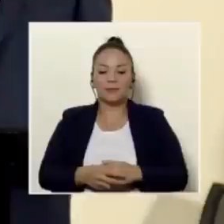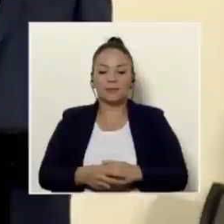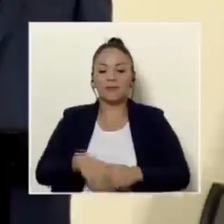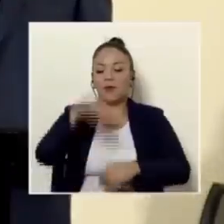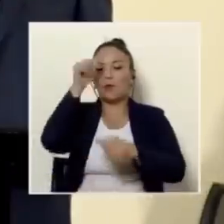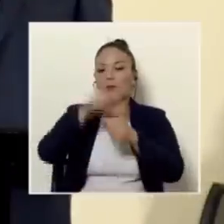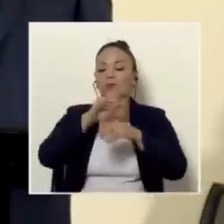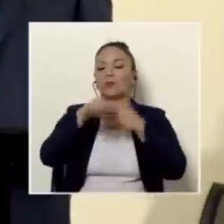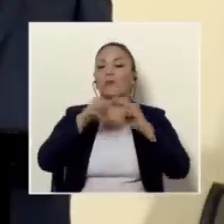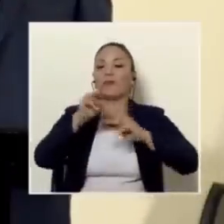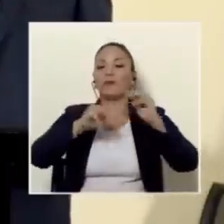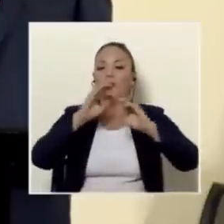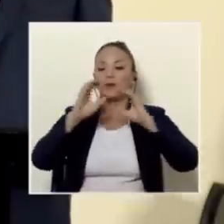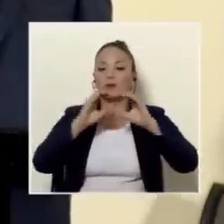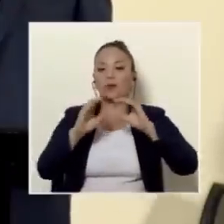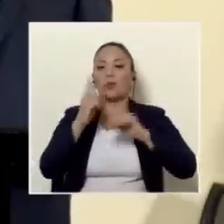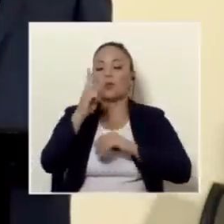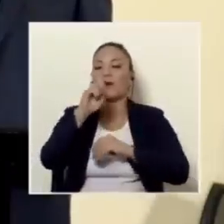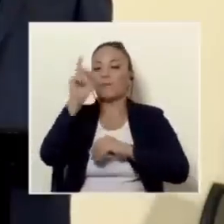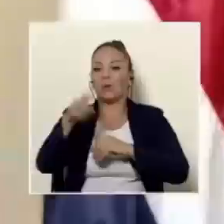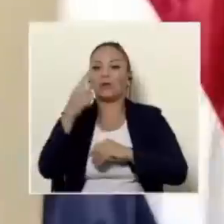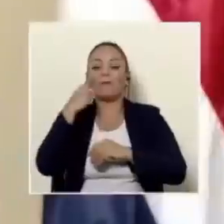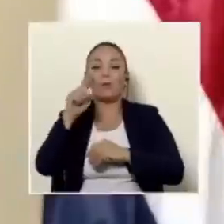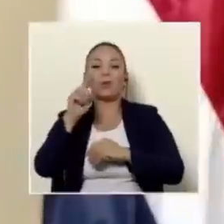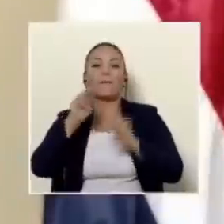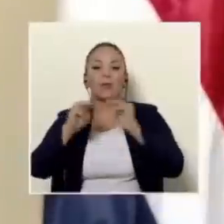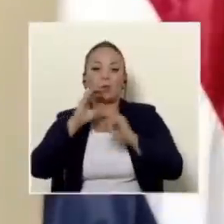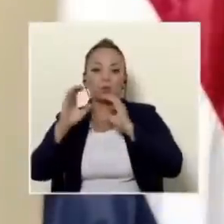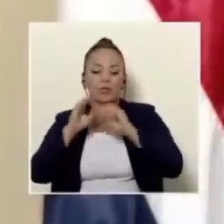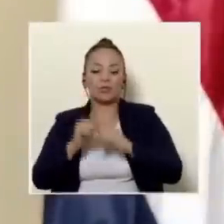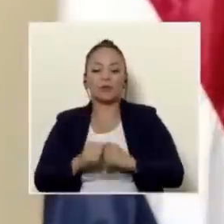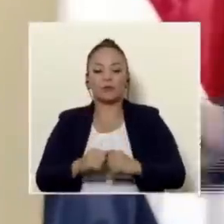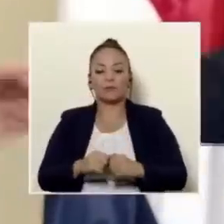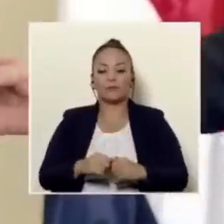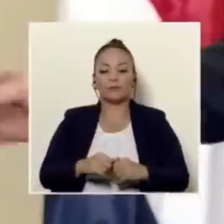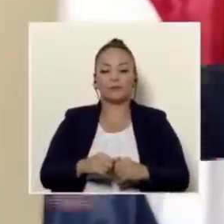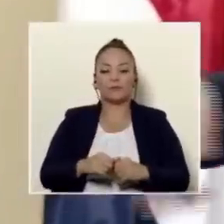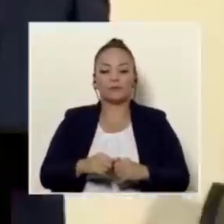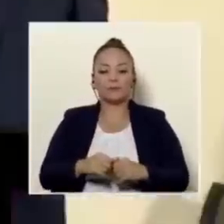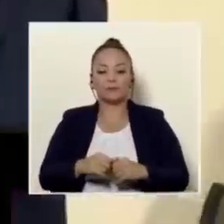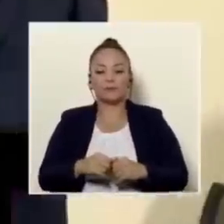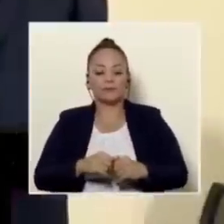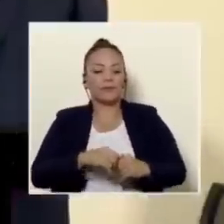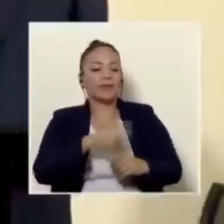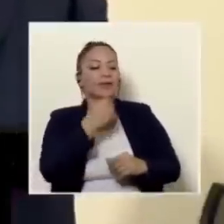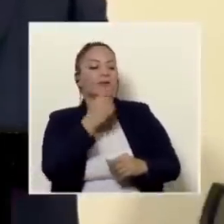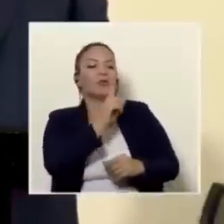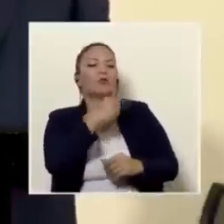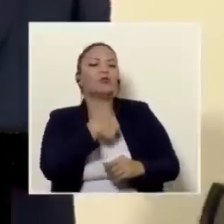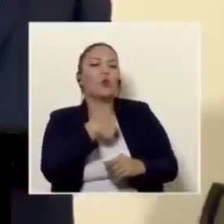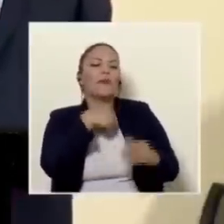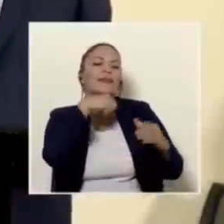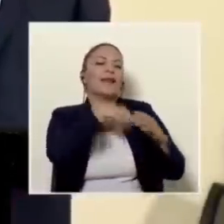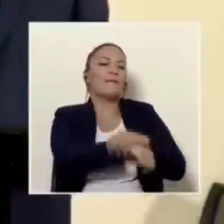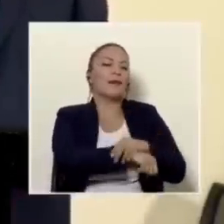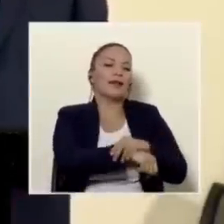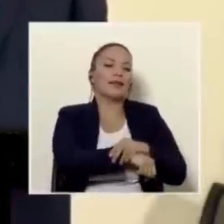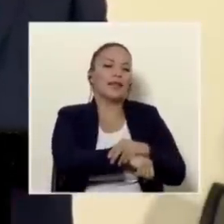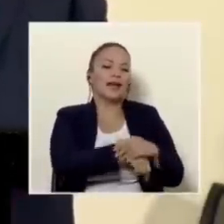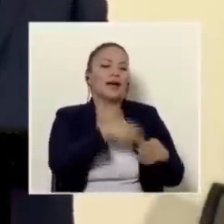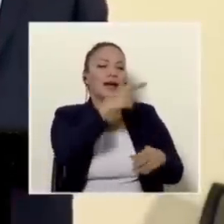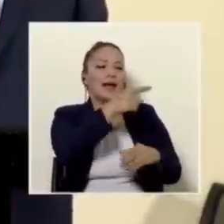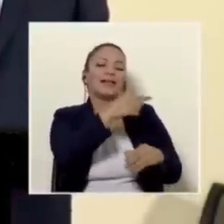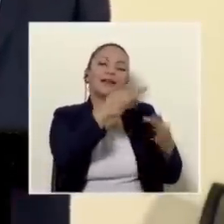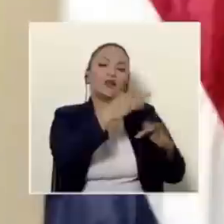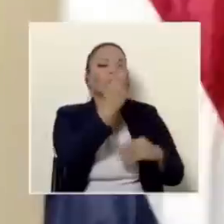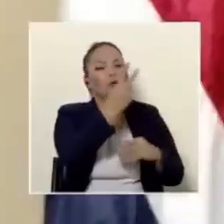Le recordamos a los medios que solamente una pregunta por medio. El siguiente en hacer... Ahí es que metí la pata fui yo, porque yo estaba de portero y el